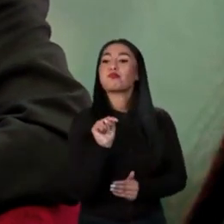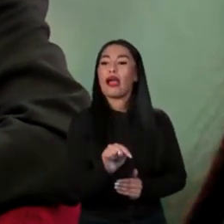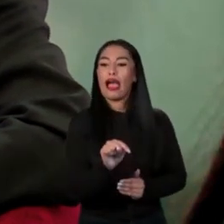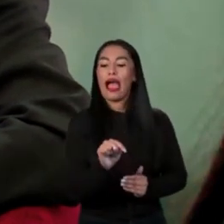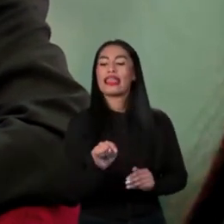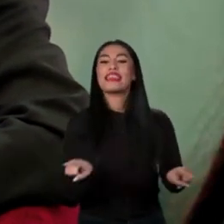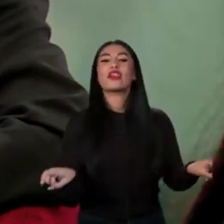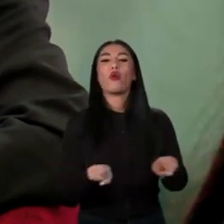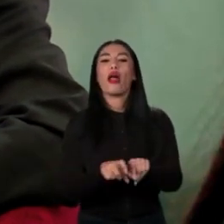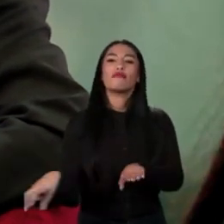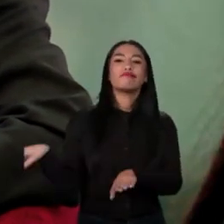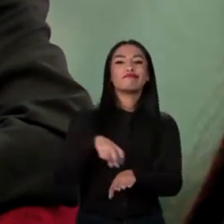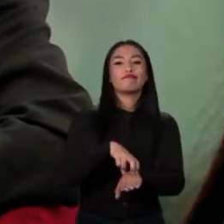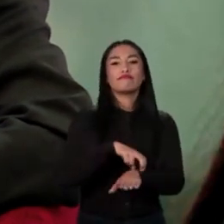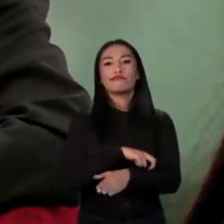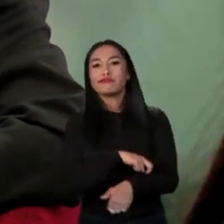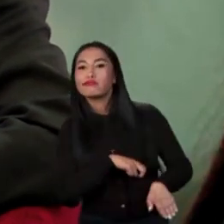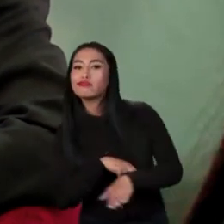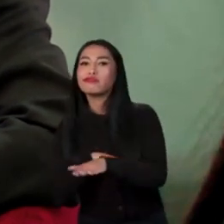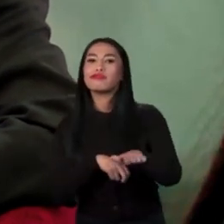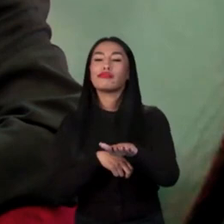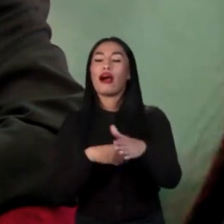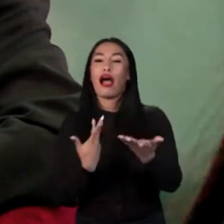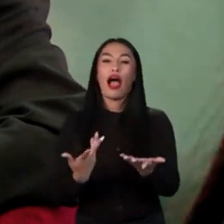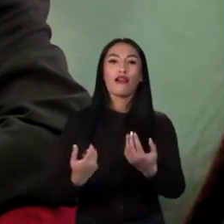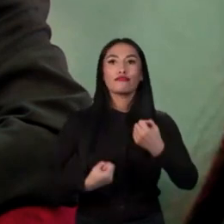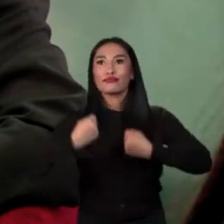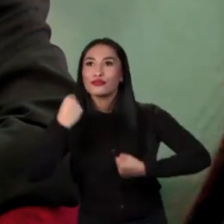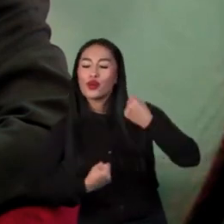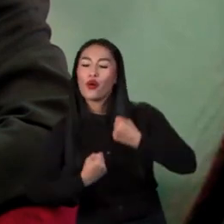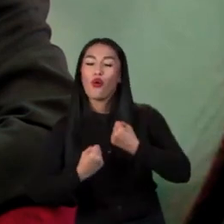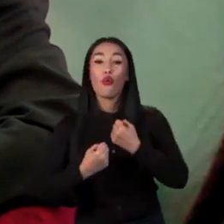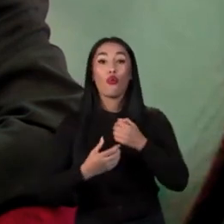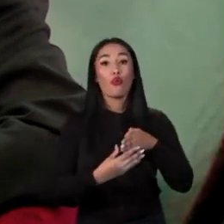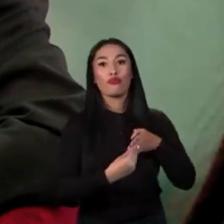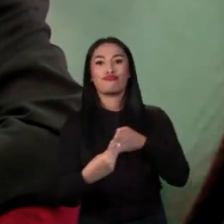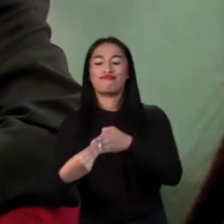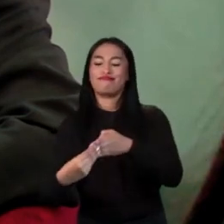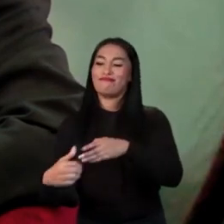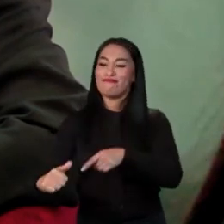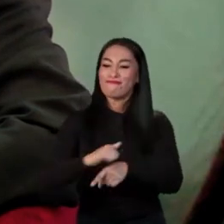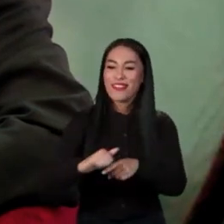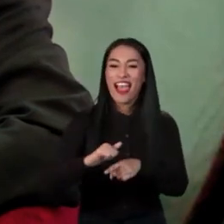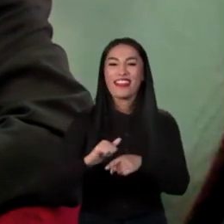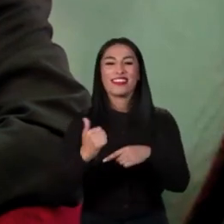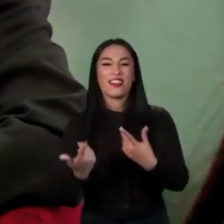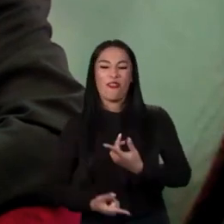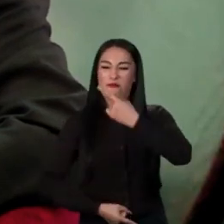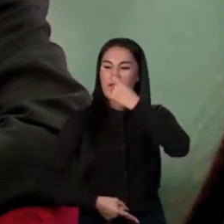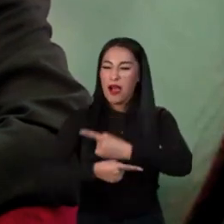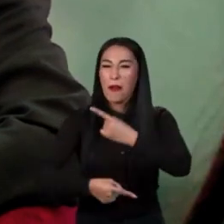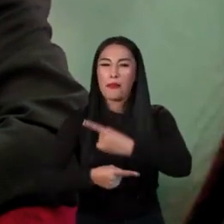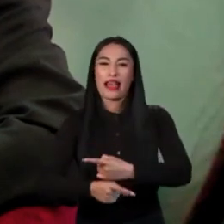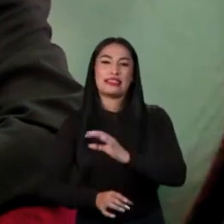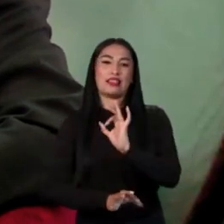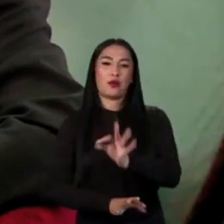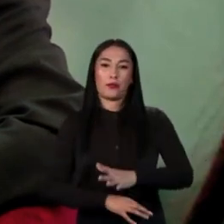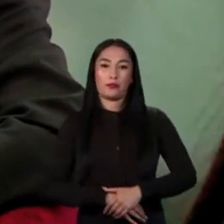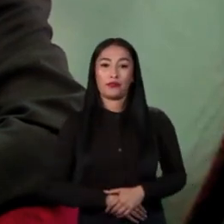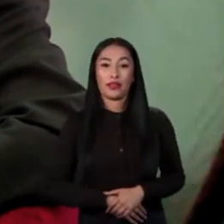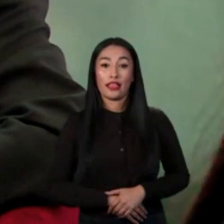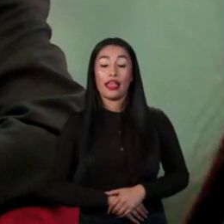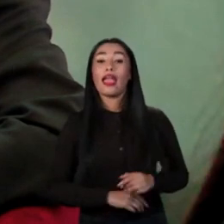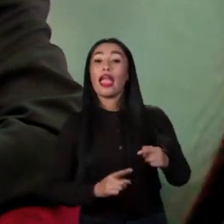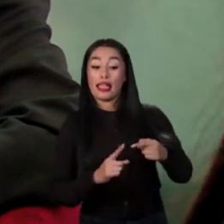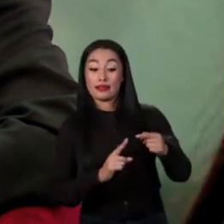para llevarlo a un ejercicio práctico y efectivo genuino. Un segundo elemento que considero